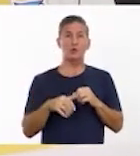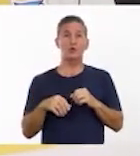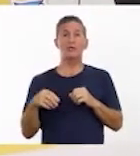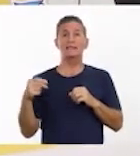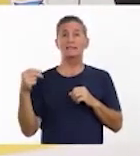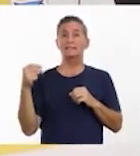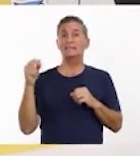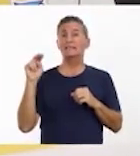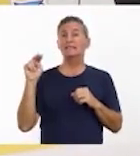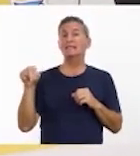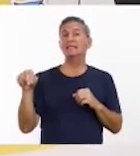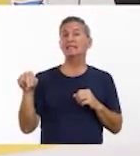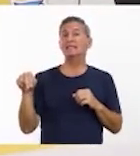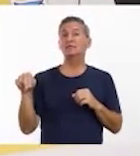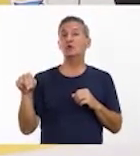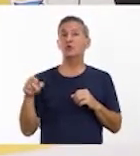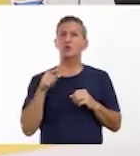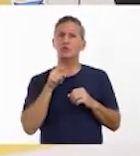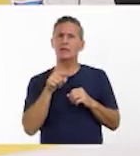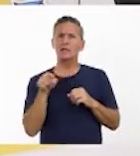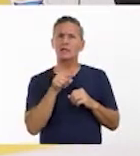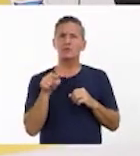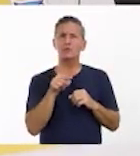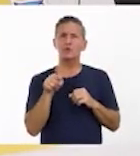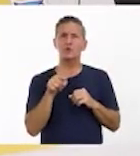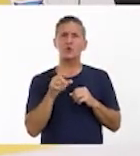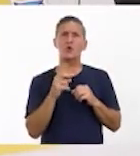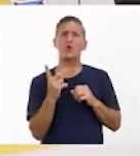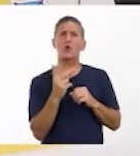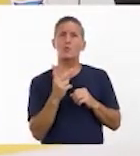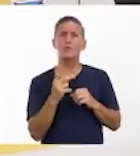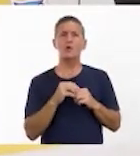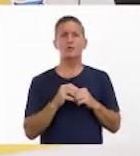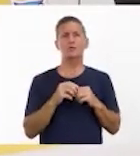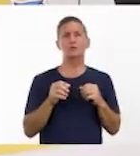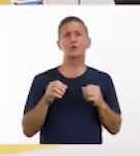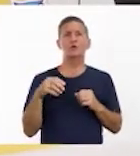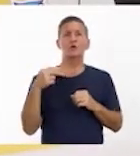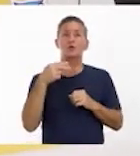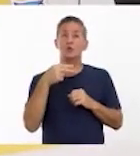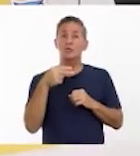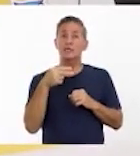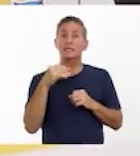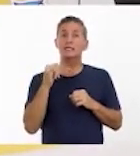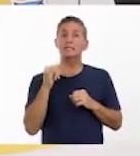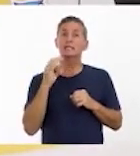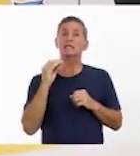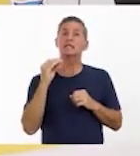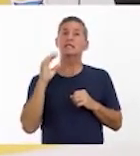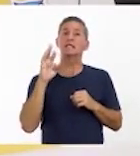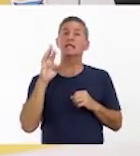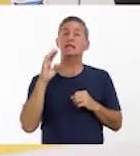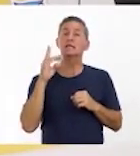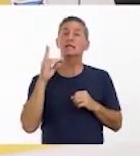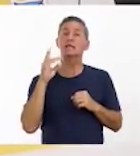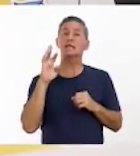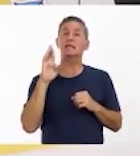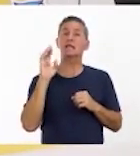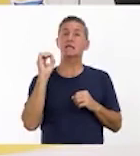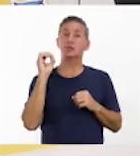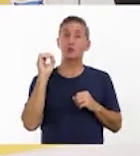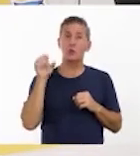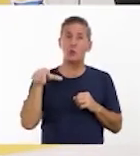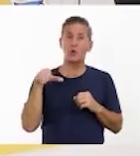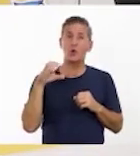y nitrógeno, son los compuestos nitrogenados de hidrocarburos y aquí le traemos como ejemplo la amina,